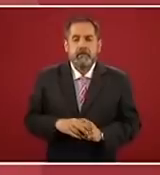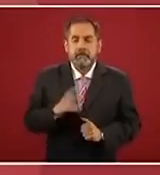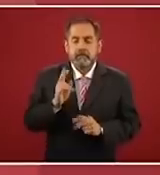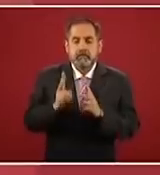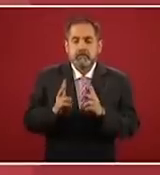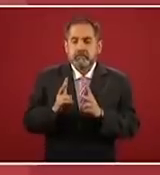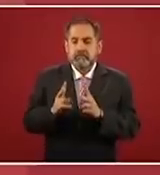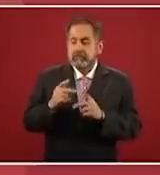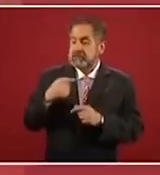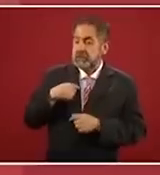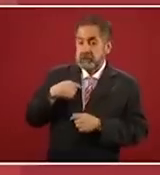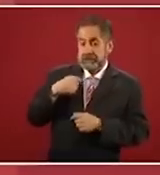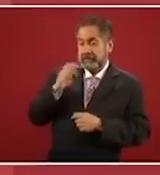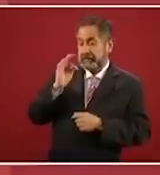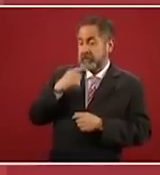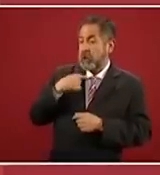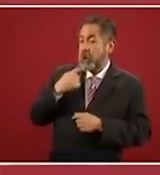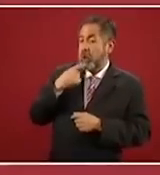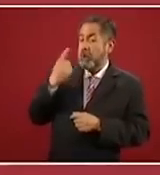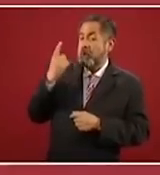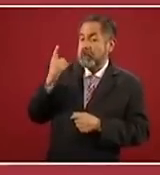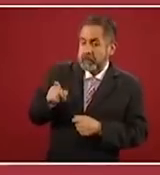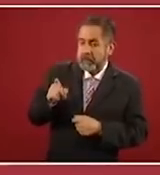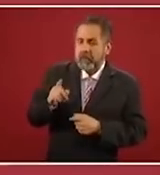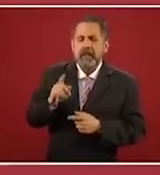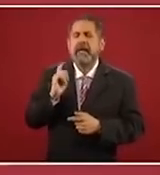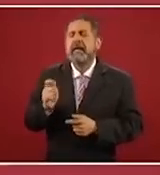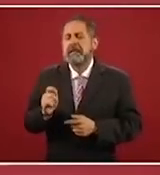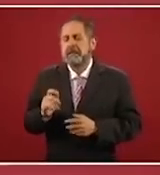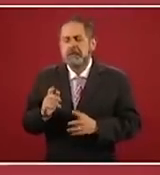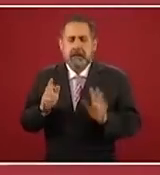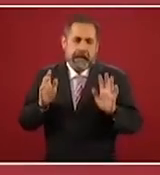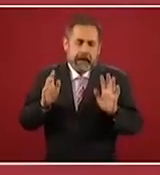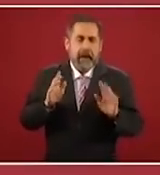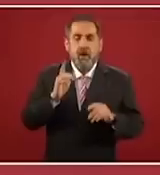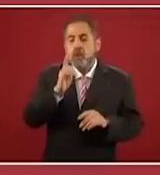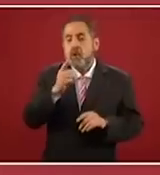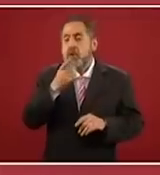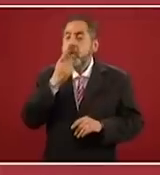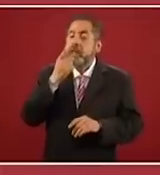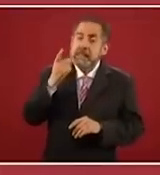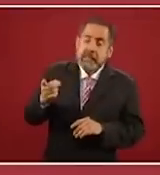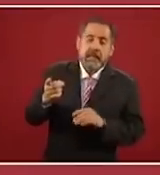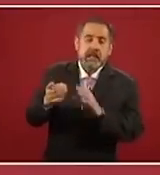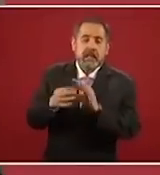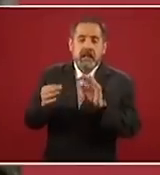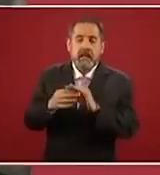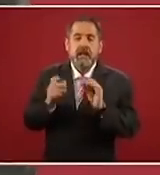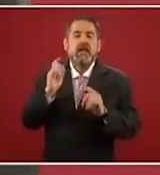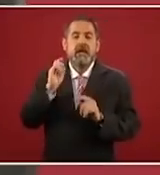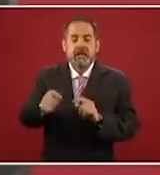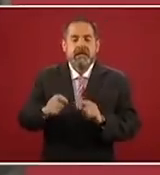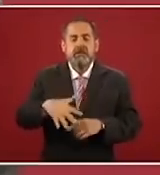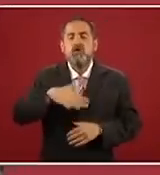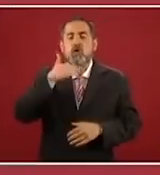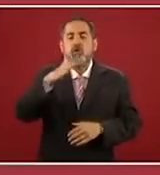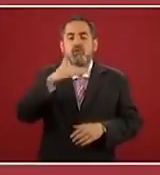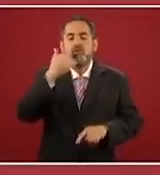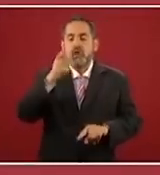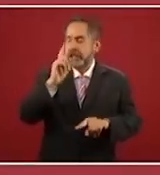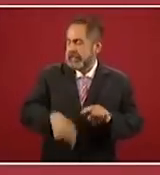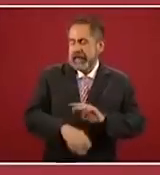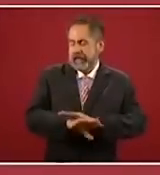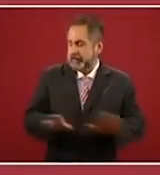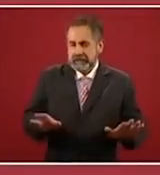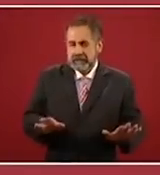hablamos de consigna, lo que queremos es que se destierre la corrupción